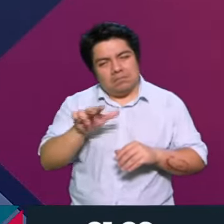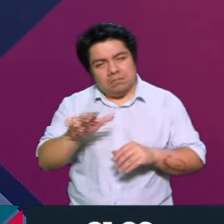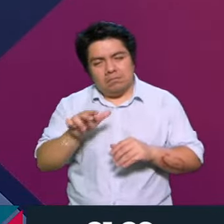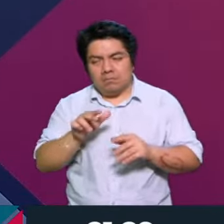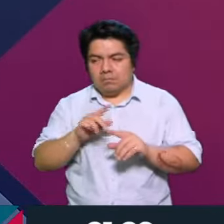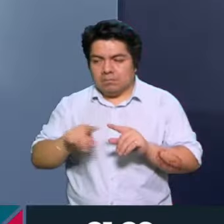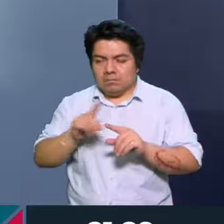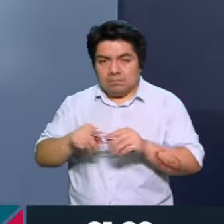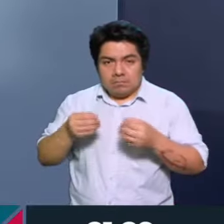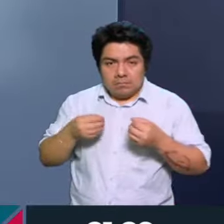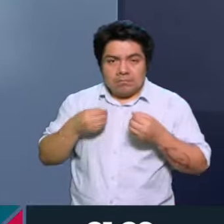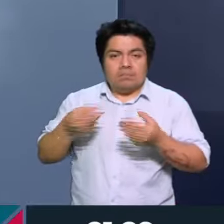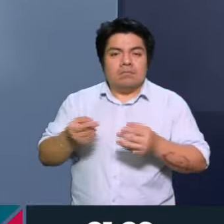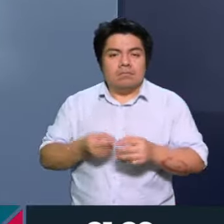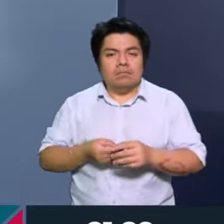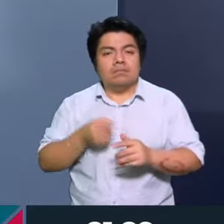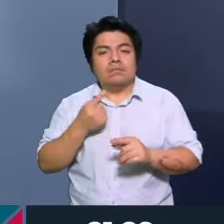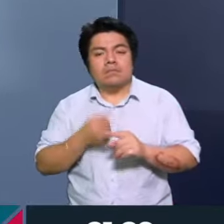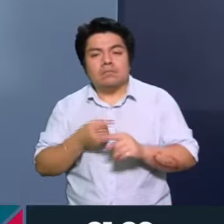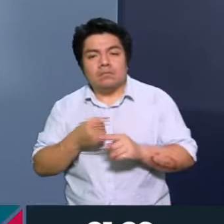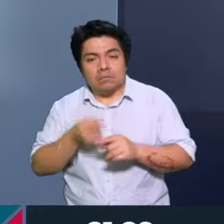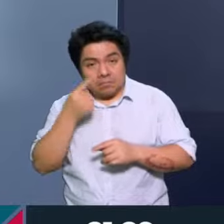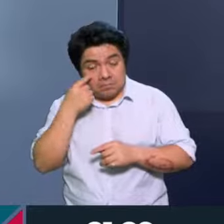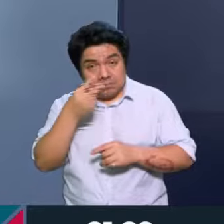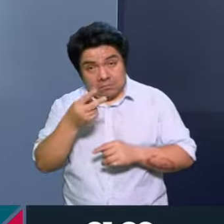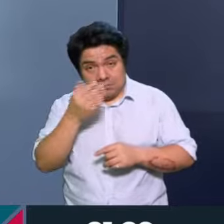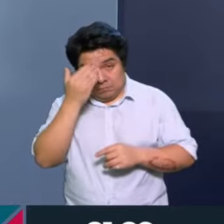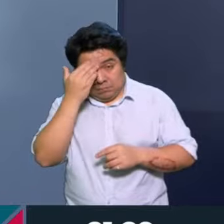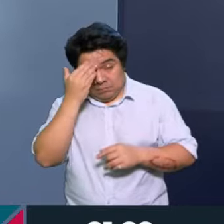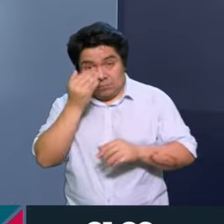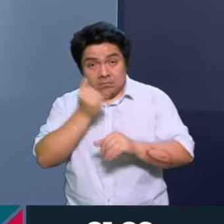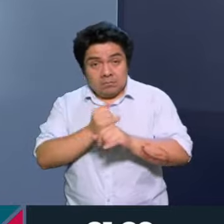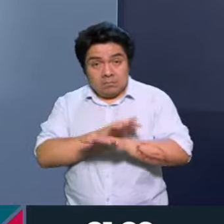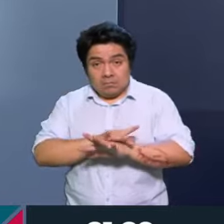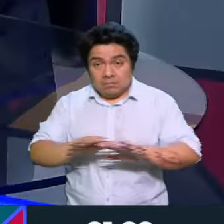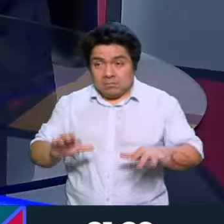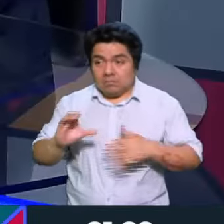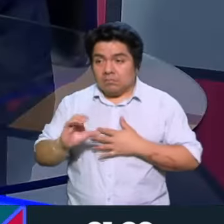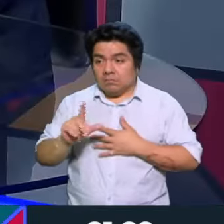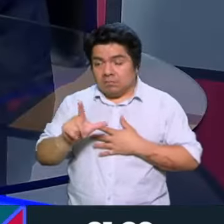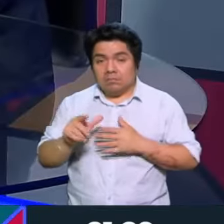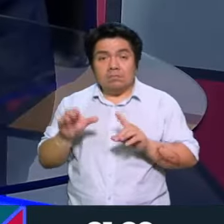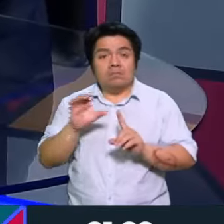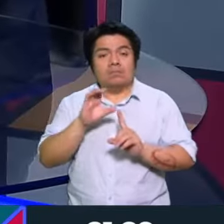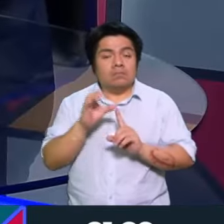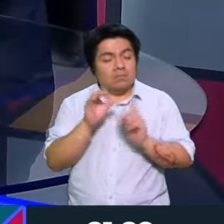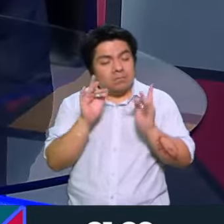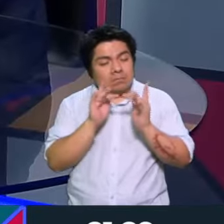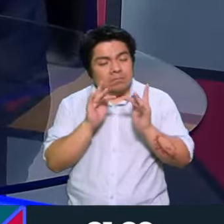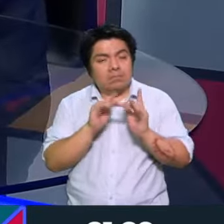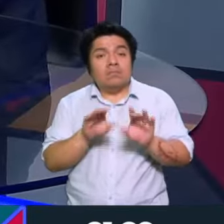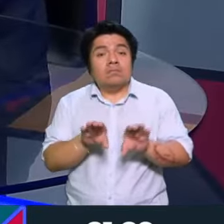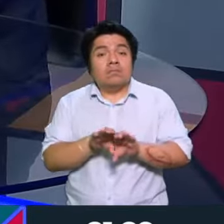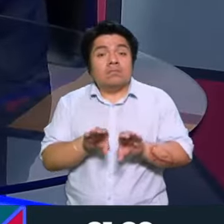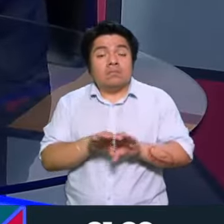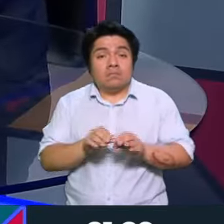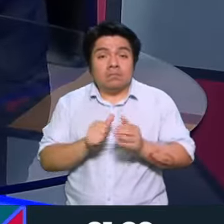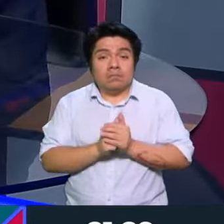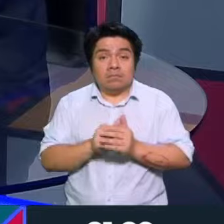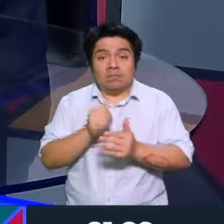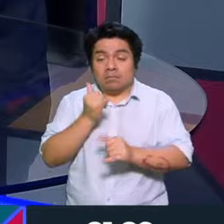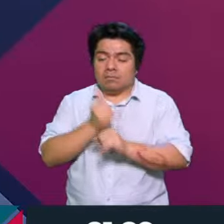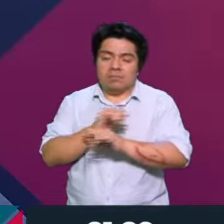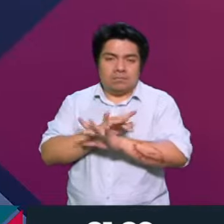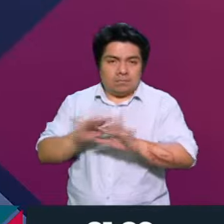entregar. Excelente. Y quienes estén viendo en este momento Informe Capital y quieran acercarse de alguna forma a la comisión, ¿cómo pueden hacerlo? Bueno, nuestras redes